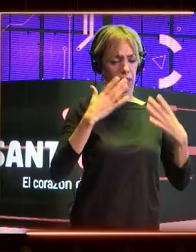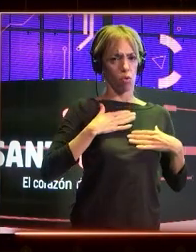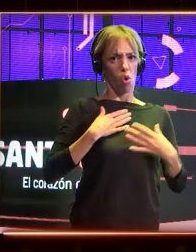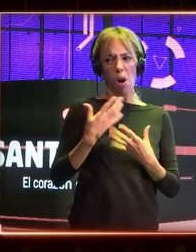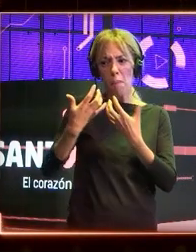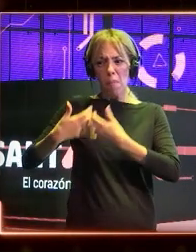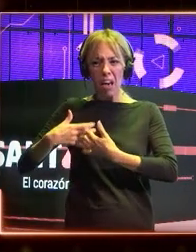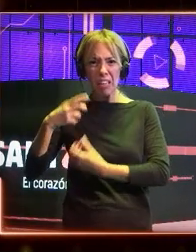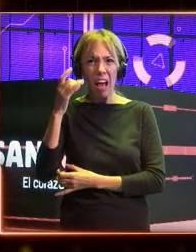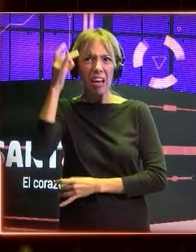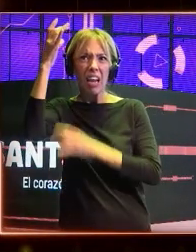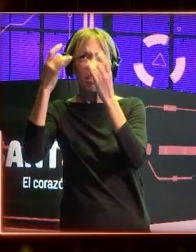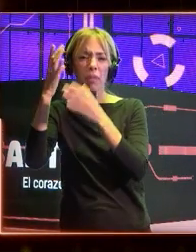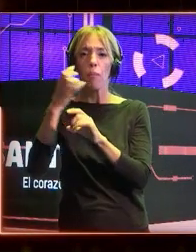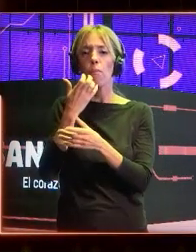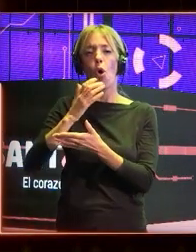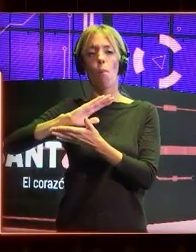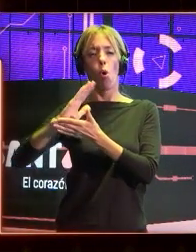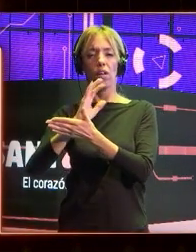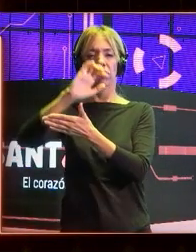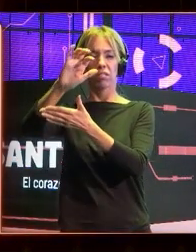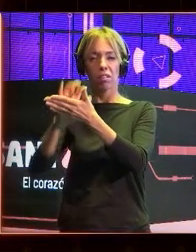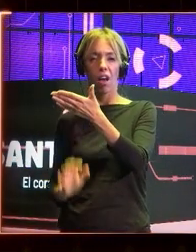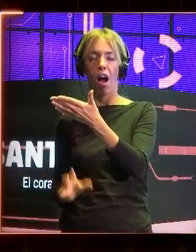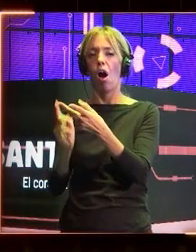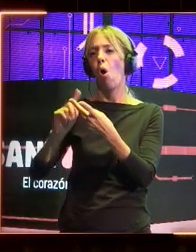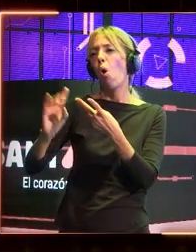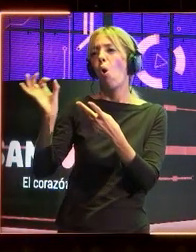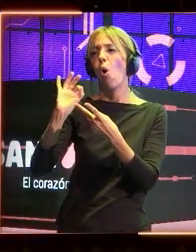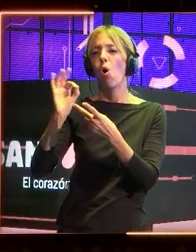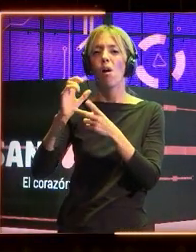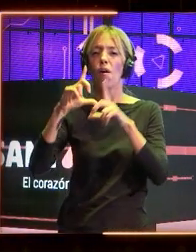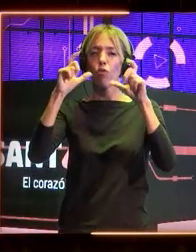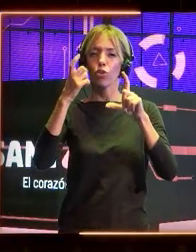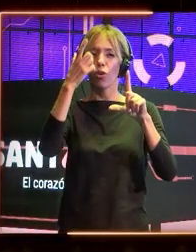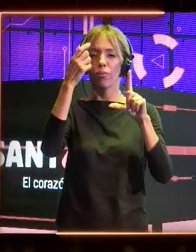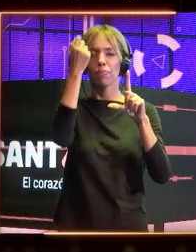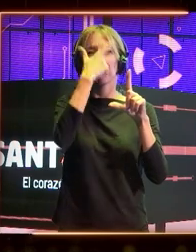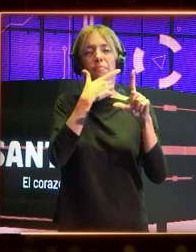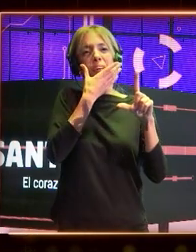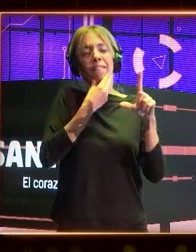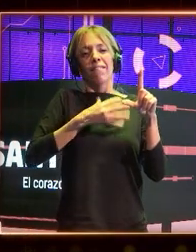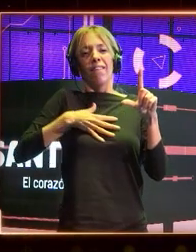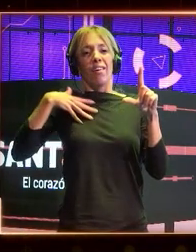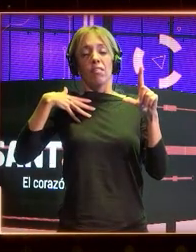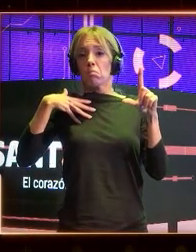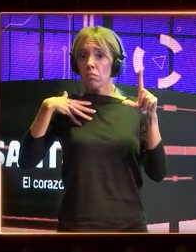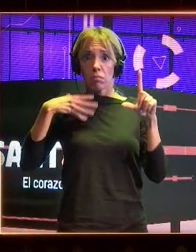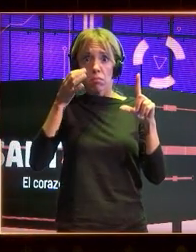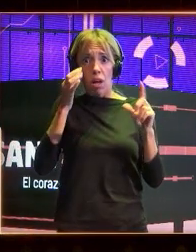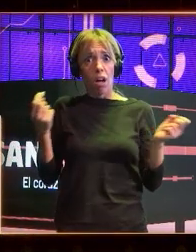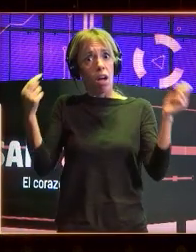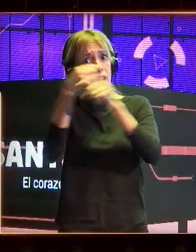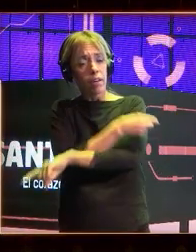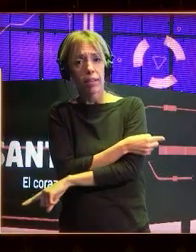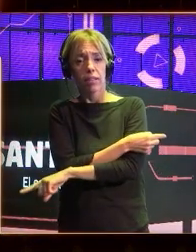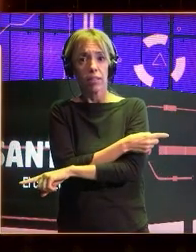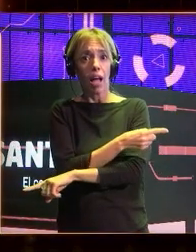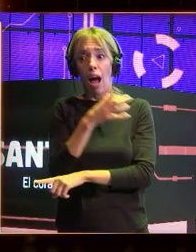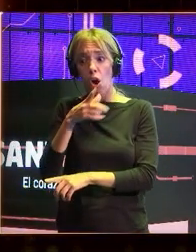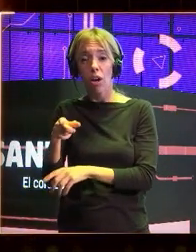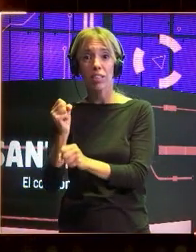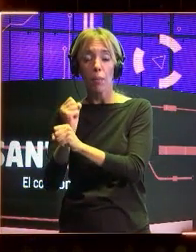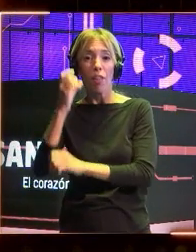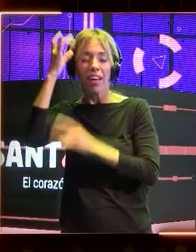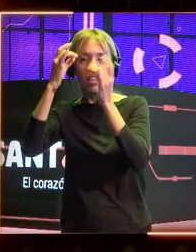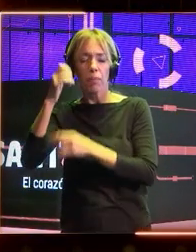máquina pueda generarte un poema bonito o una imagen que sea emotiva está pasando al revés está está empezando por los